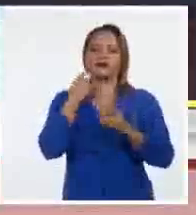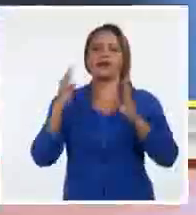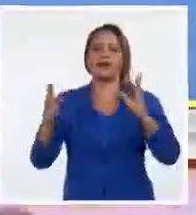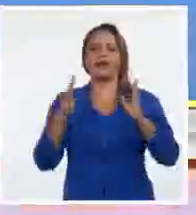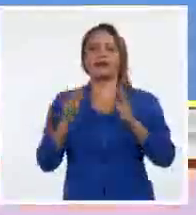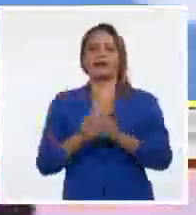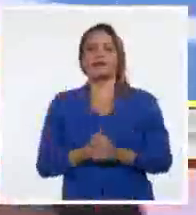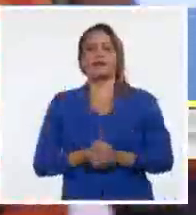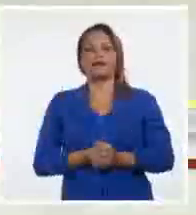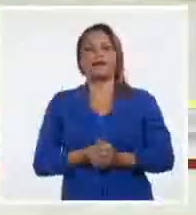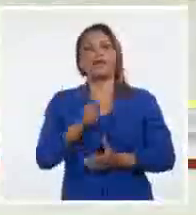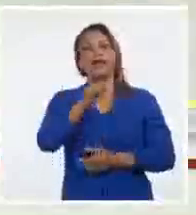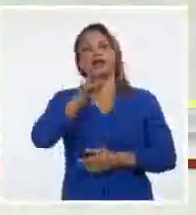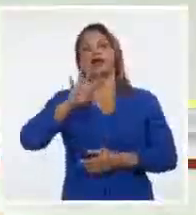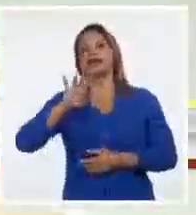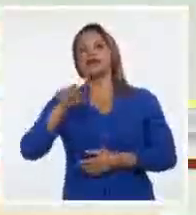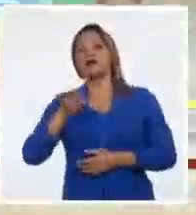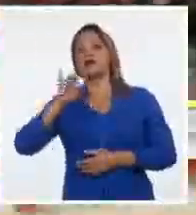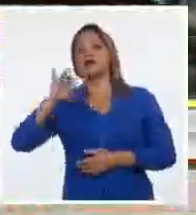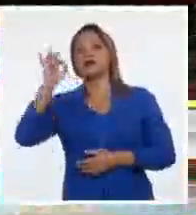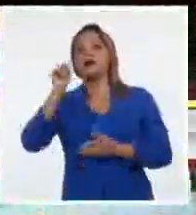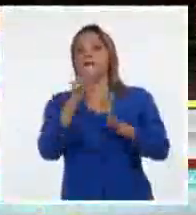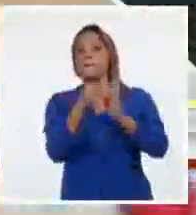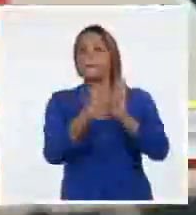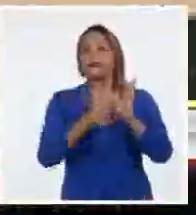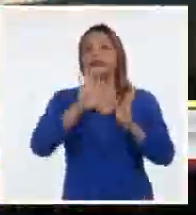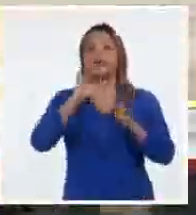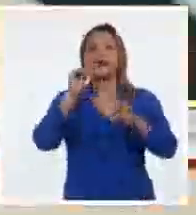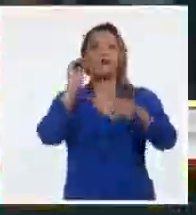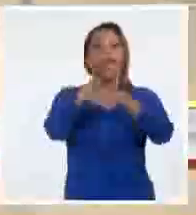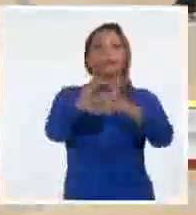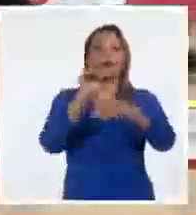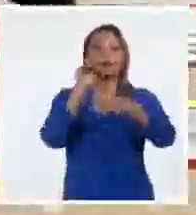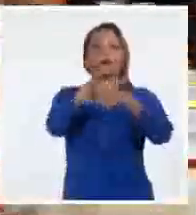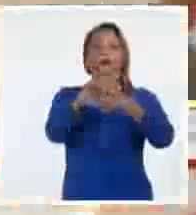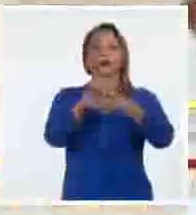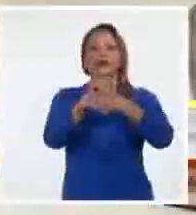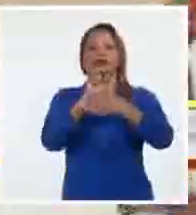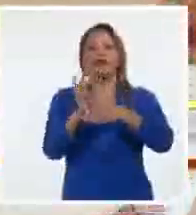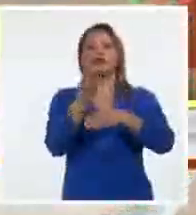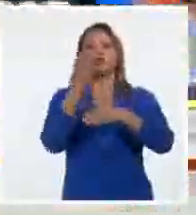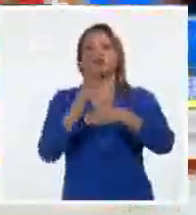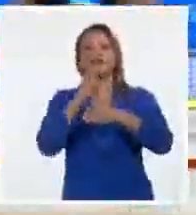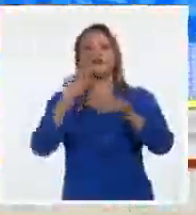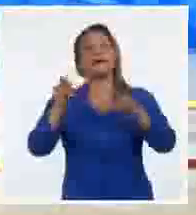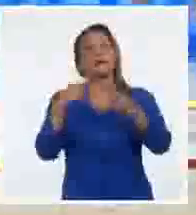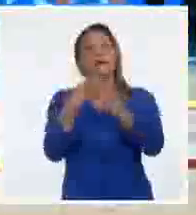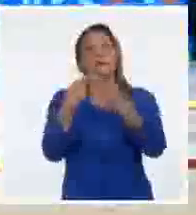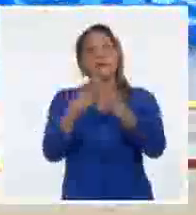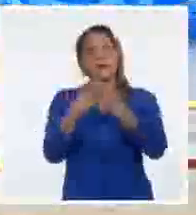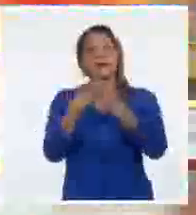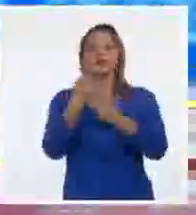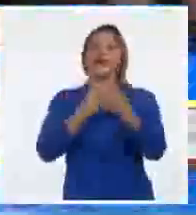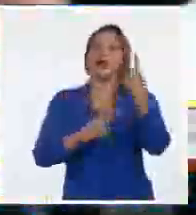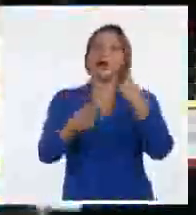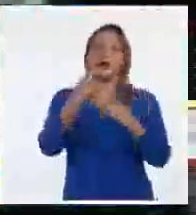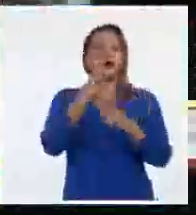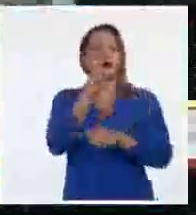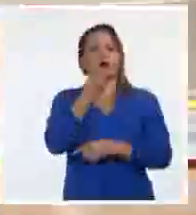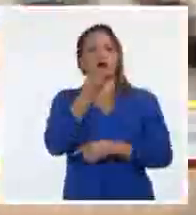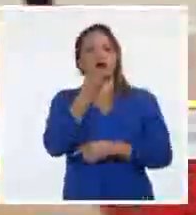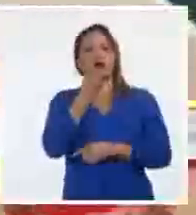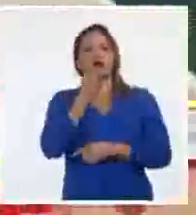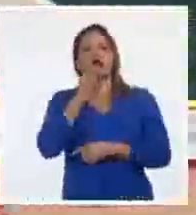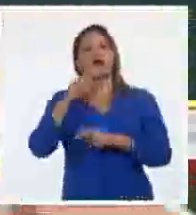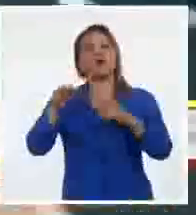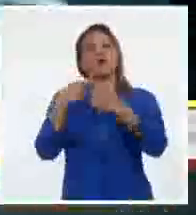registró medias de 14,7 puntos, 5 rebotes y 1,7 tapones en los 3 partidos que disputó, a pesar de no poder jugar la jornada